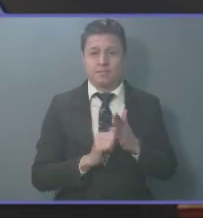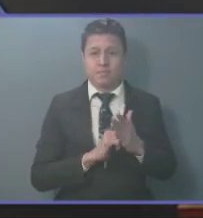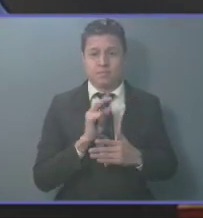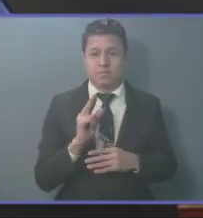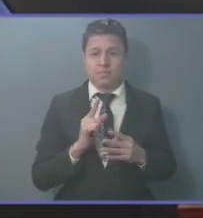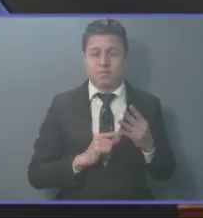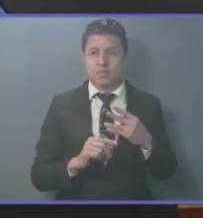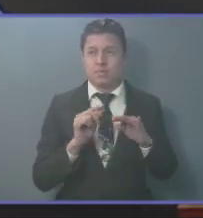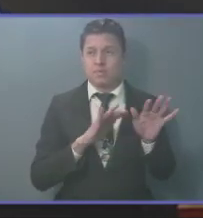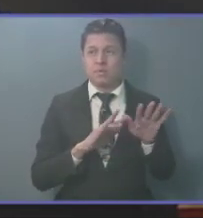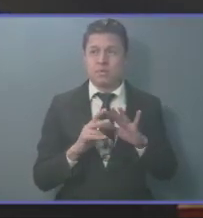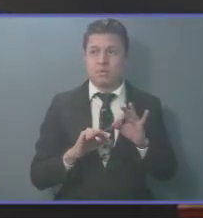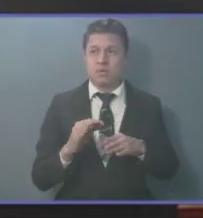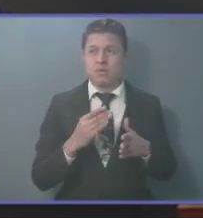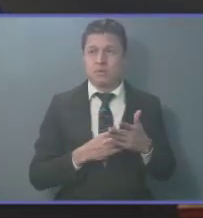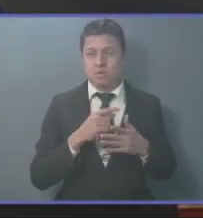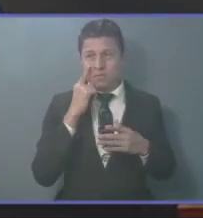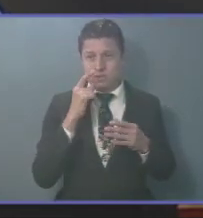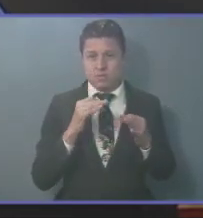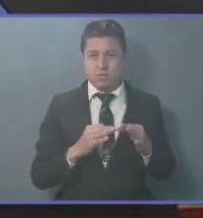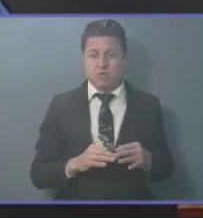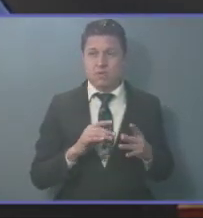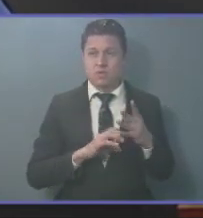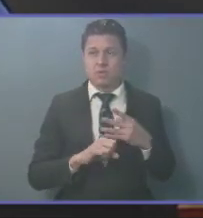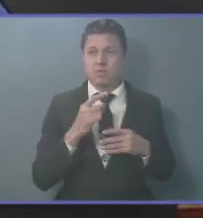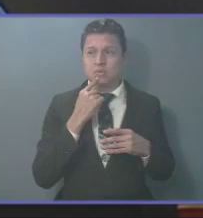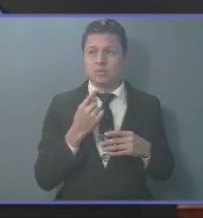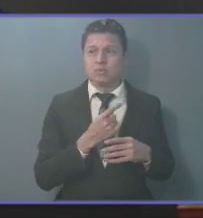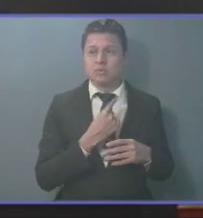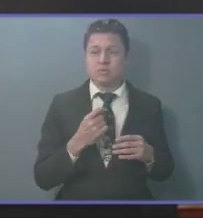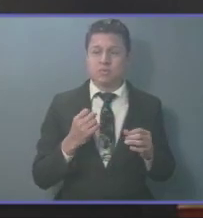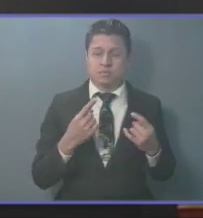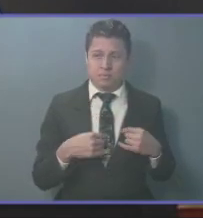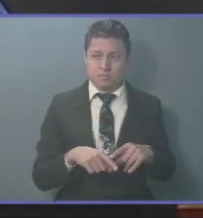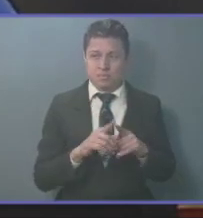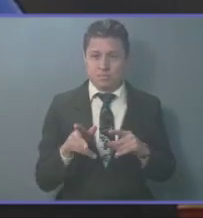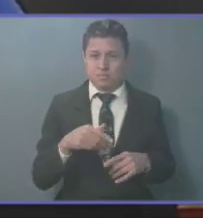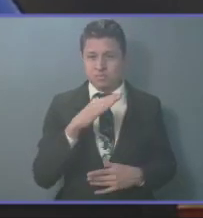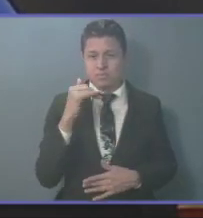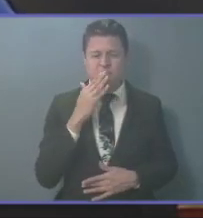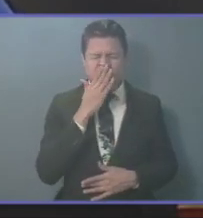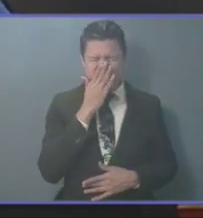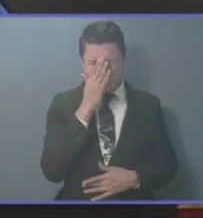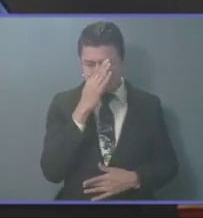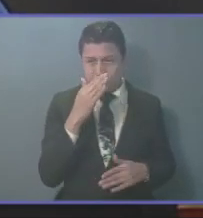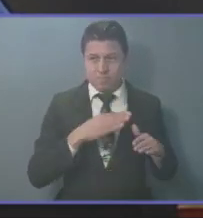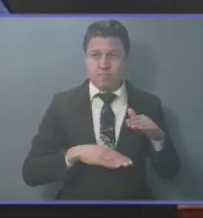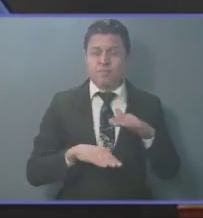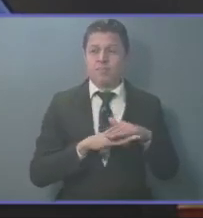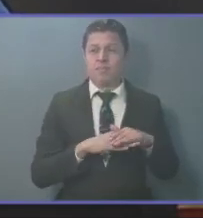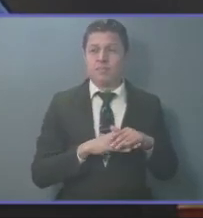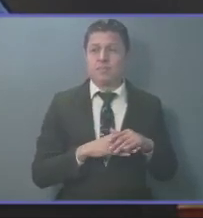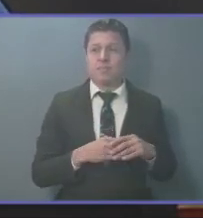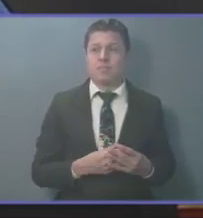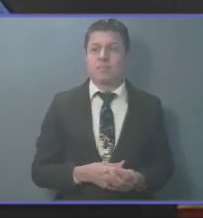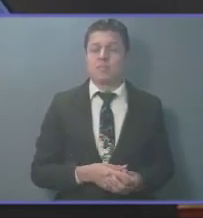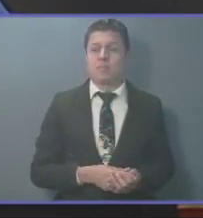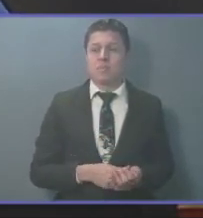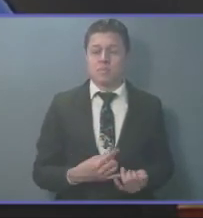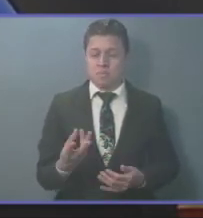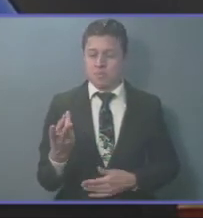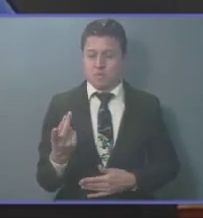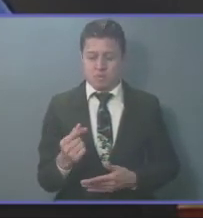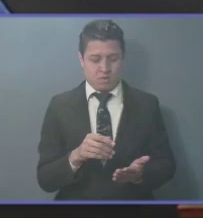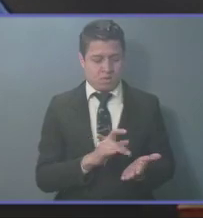18. La segmentación de las personas que pueden circular en el país usando como base el dígito de terminación de